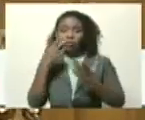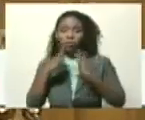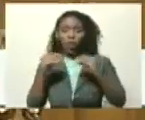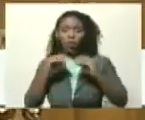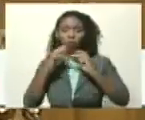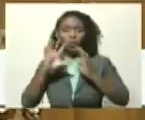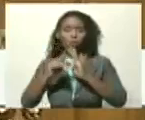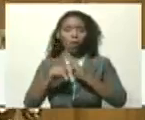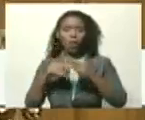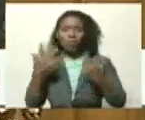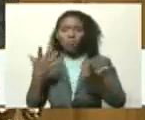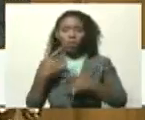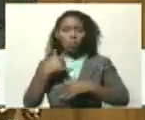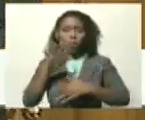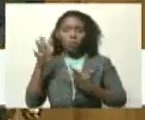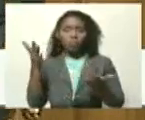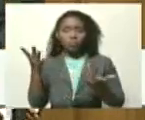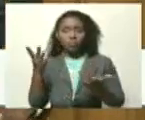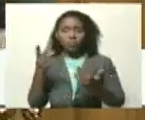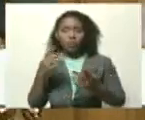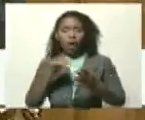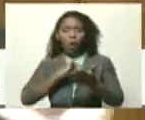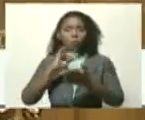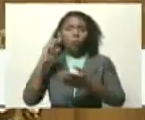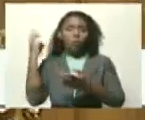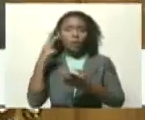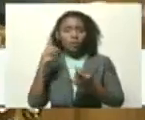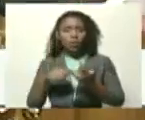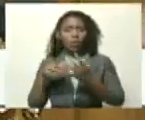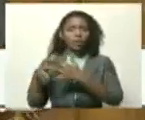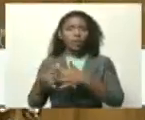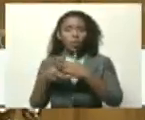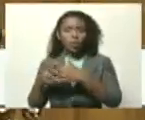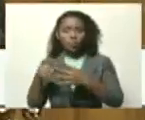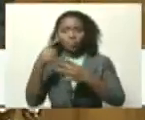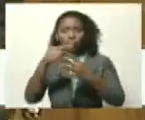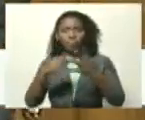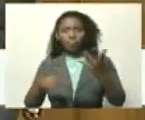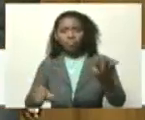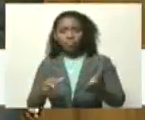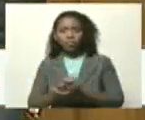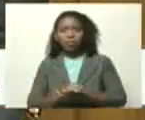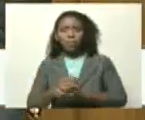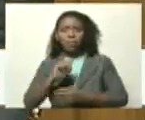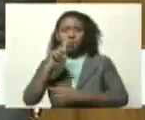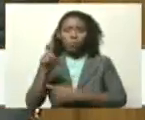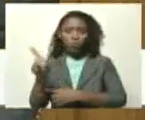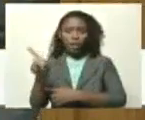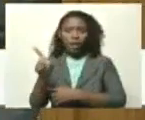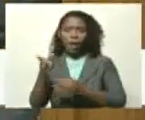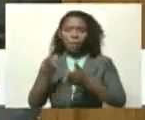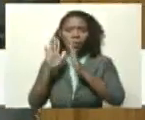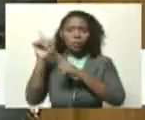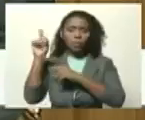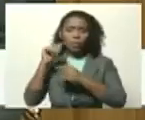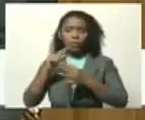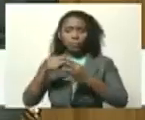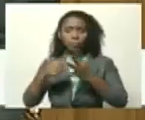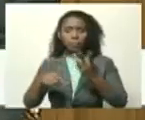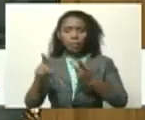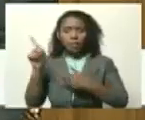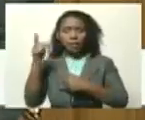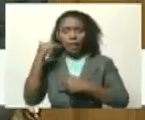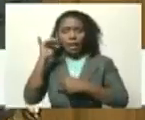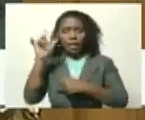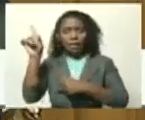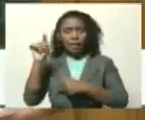¿A dónde fue? A Fort Lauderdale, a Washington, a Nueva York. Pregunta por el apartamento que tiene Carlos Vecchio en Washington y el apartamento que tiene en